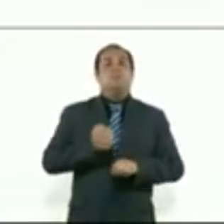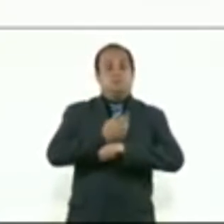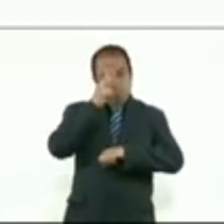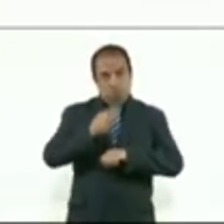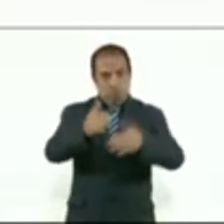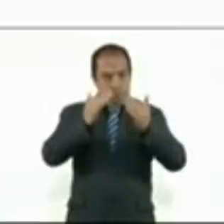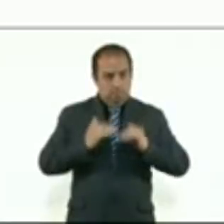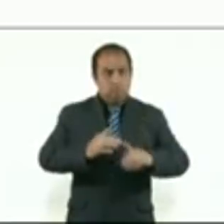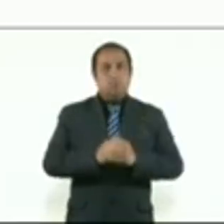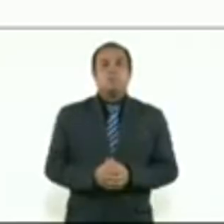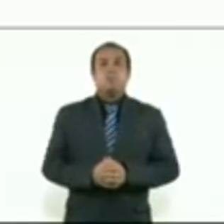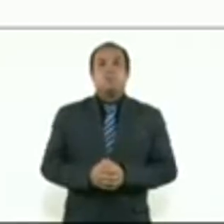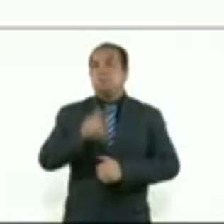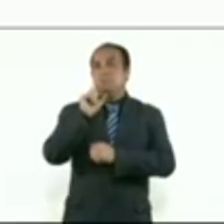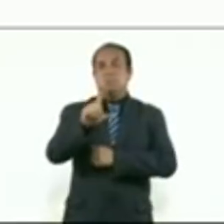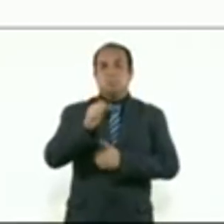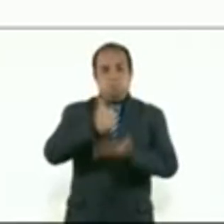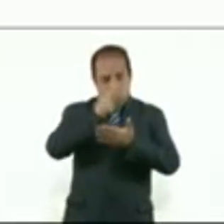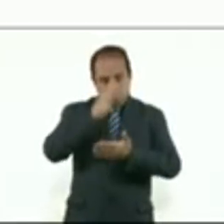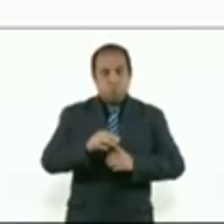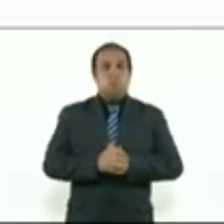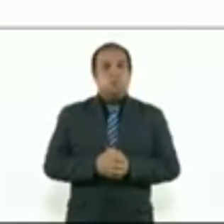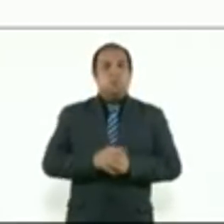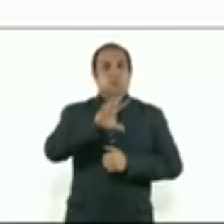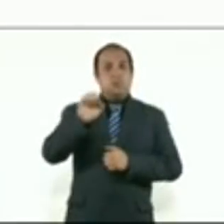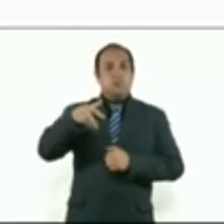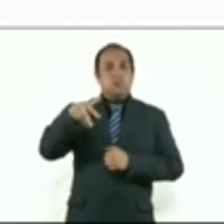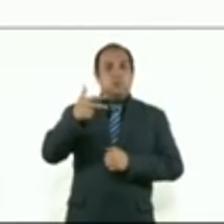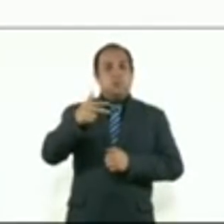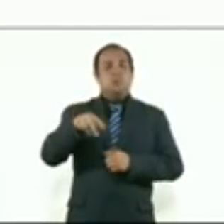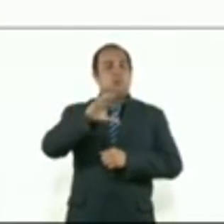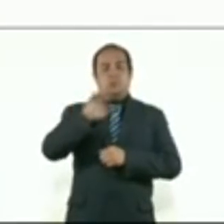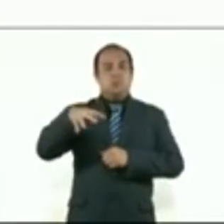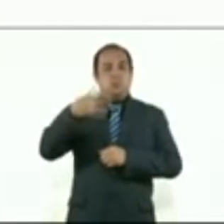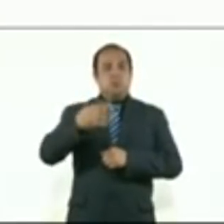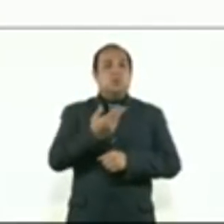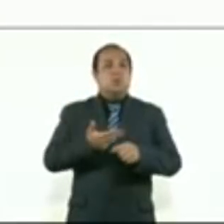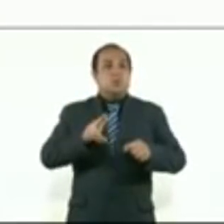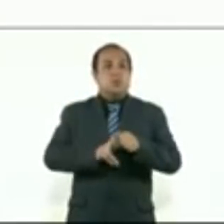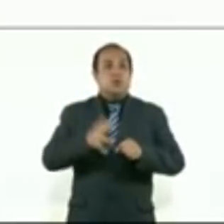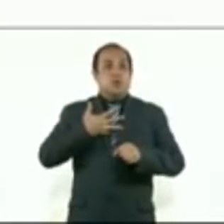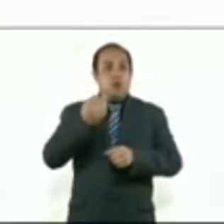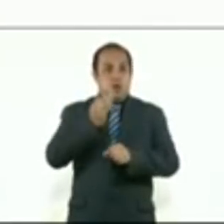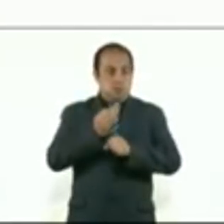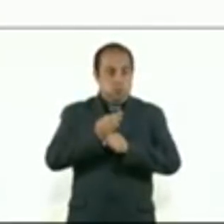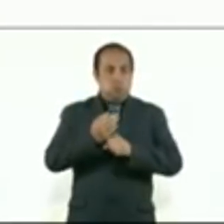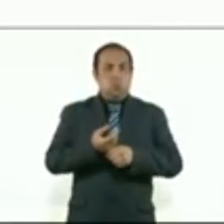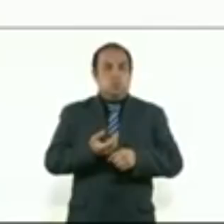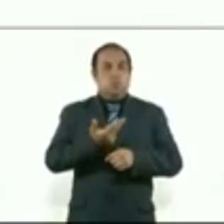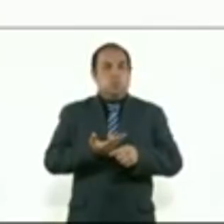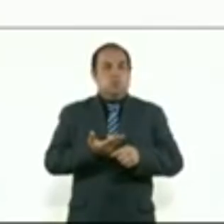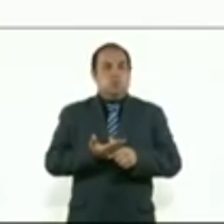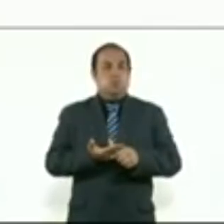siguiente mismo caso para la ciudad de méxico con los 514 hospitalizados que se encuentran hoy en hospitales públicos y privados por